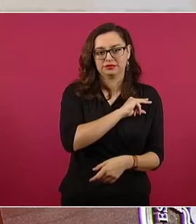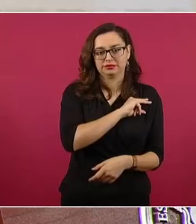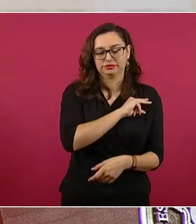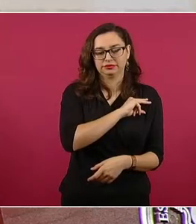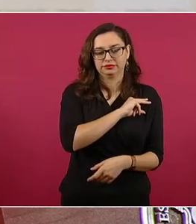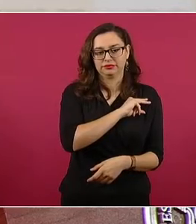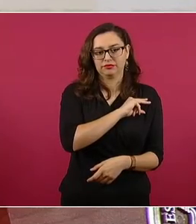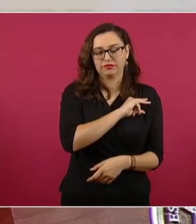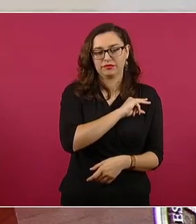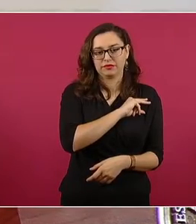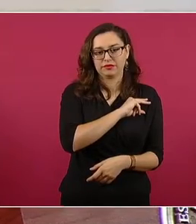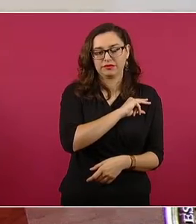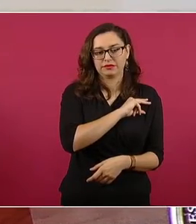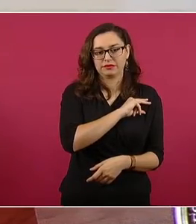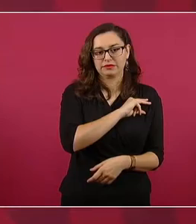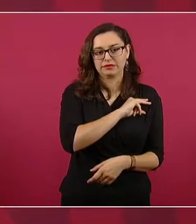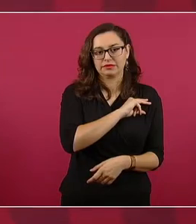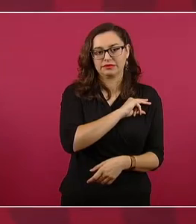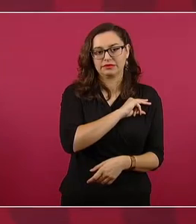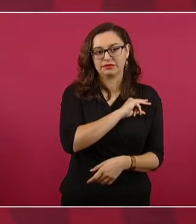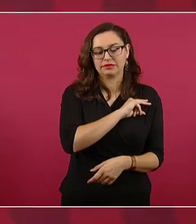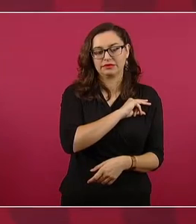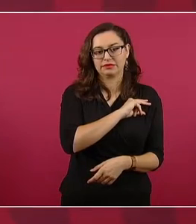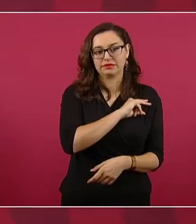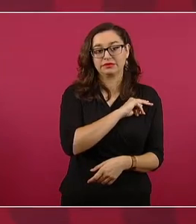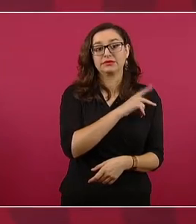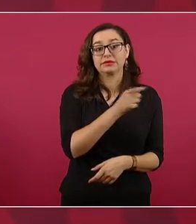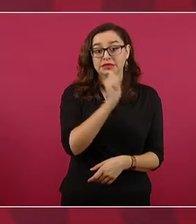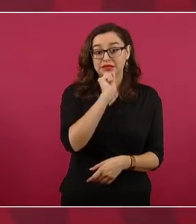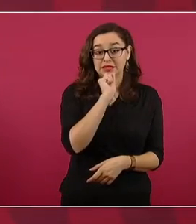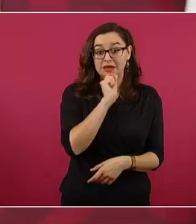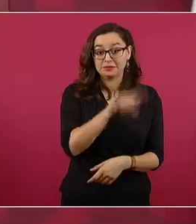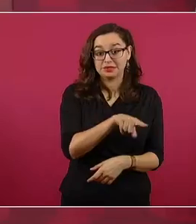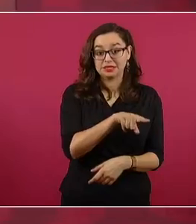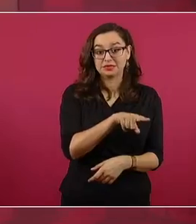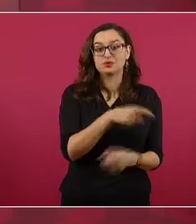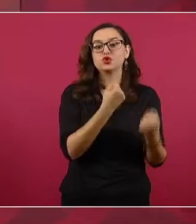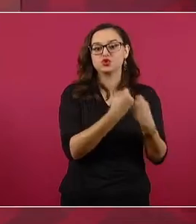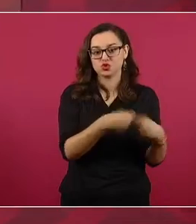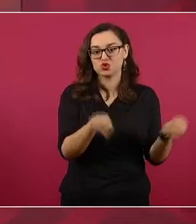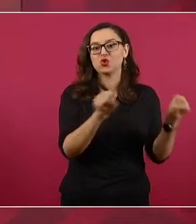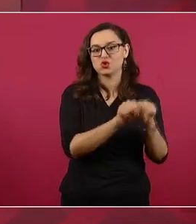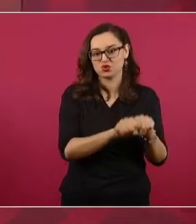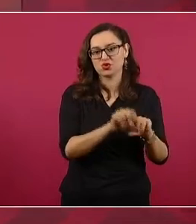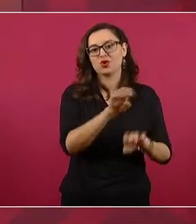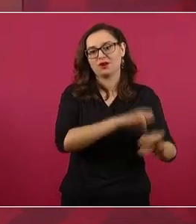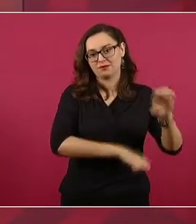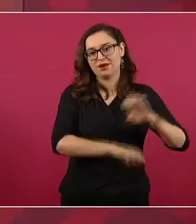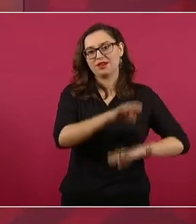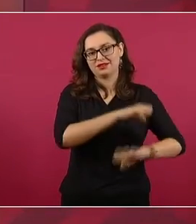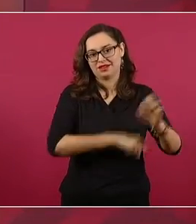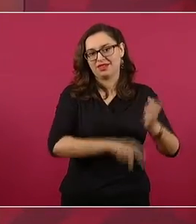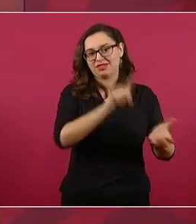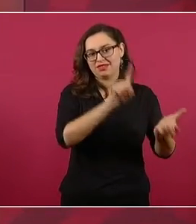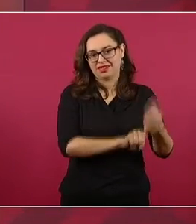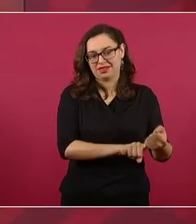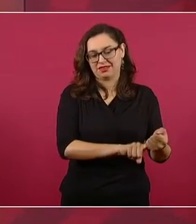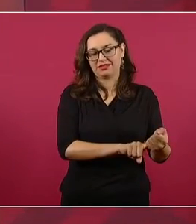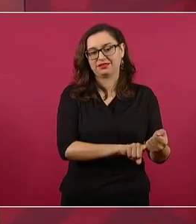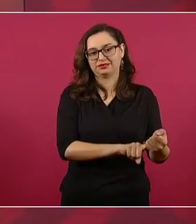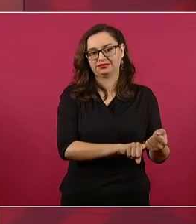Y no solo eso, era socio de una planta